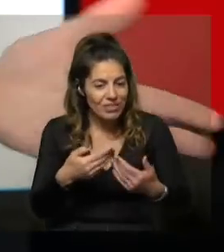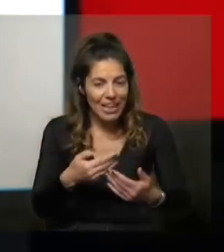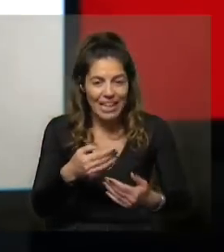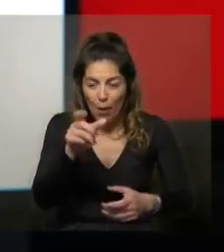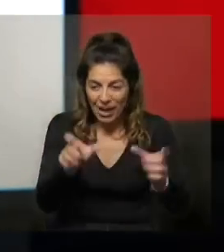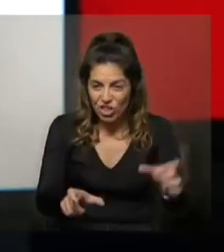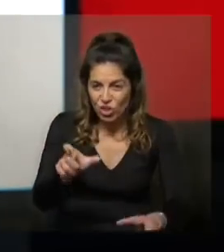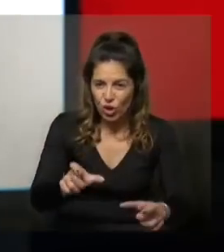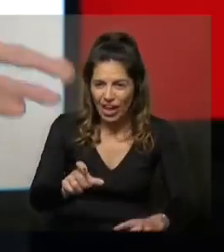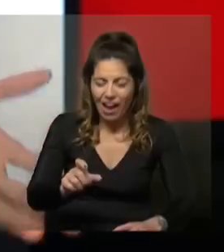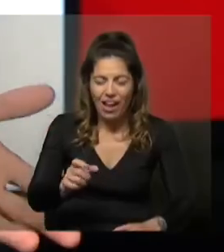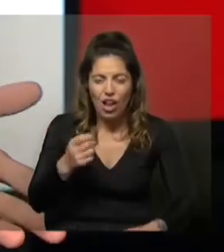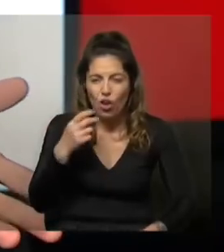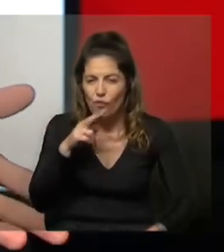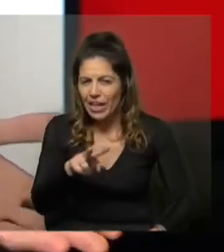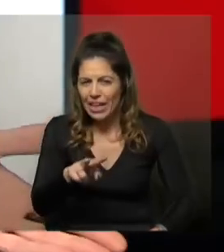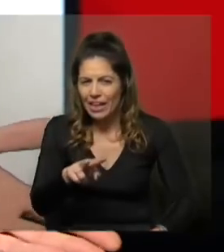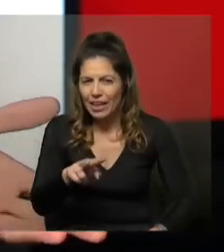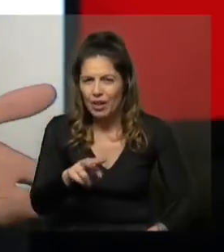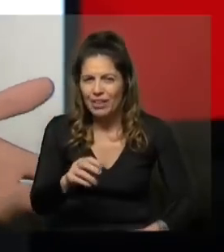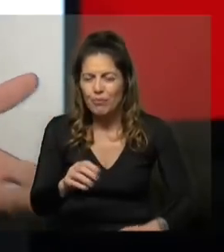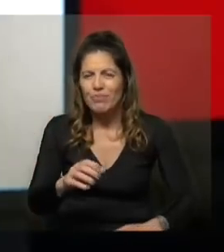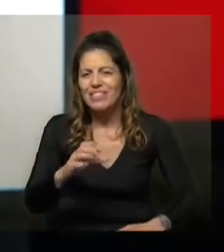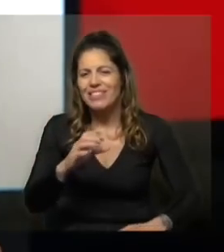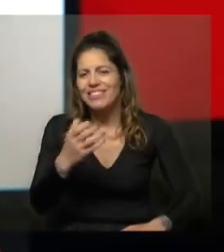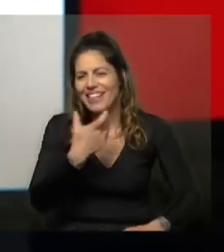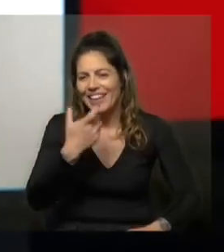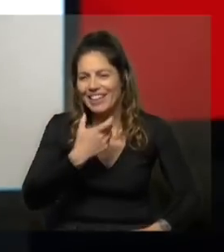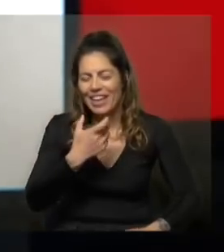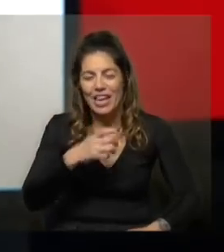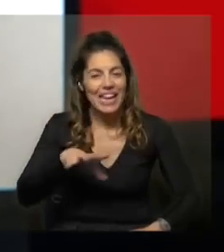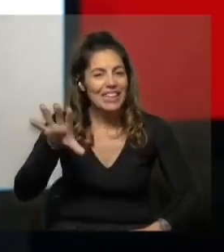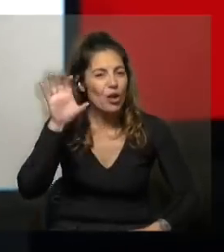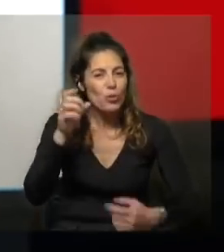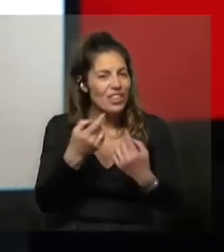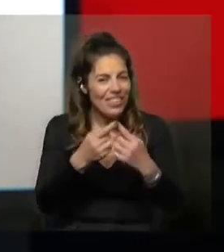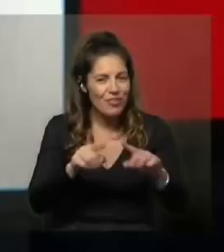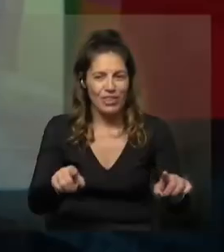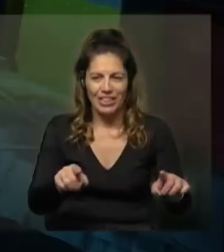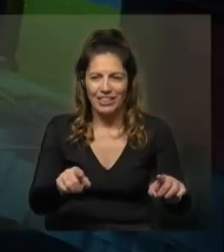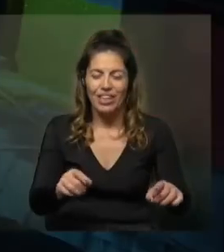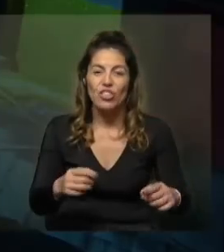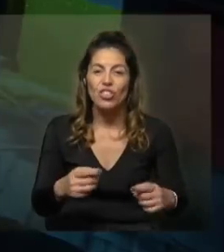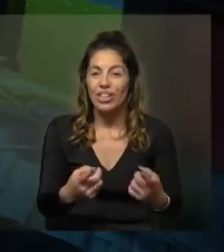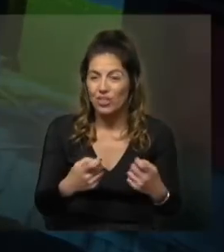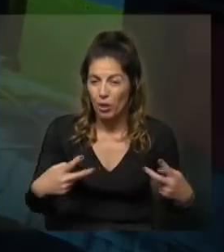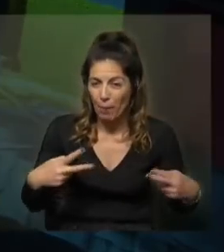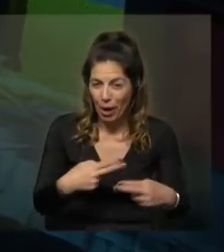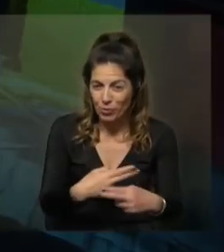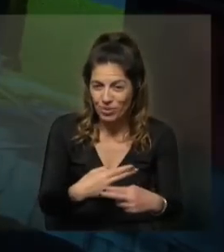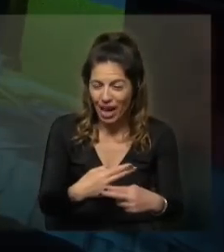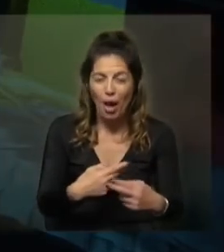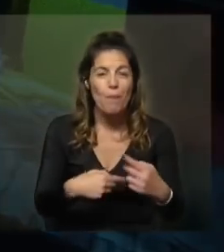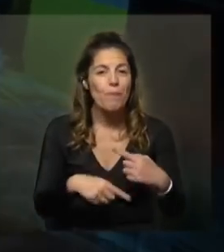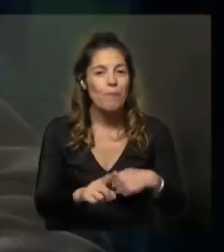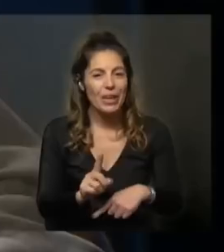le entraste esa cabecita con el humor ya te escucha de otra manera yo tengo que hacer una pausa Sí ya pero no porque